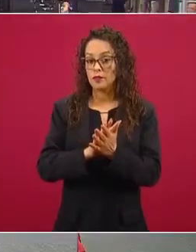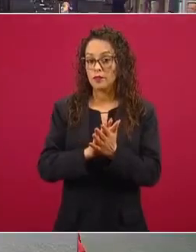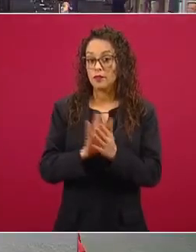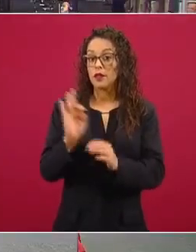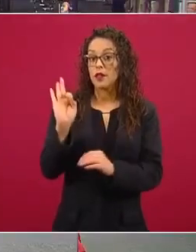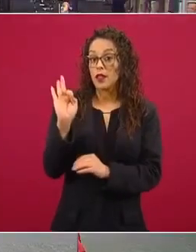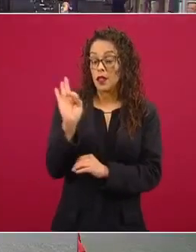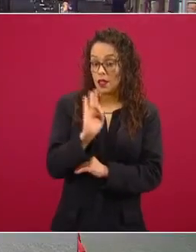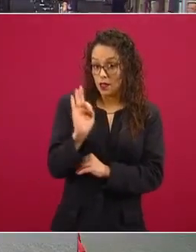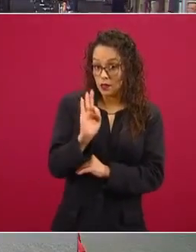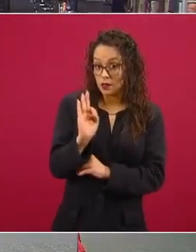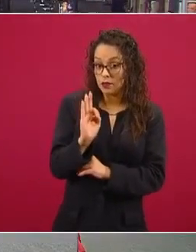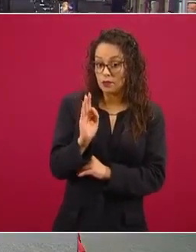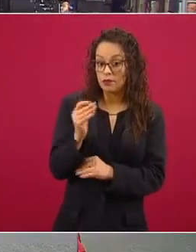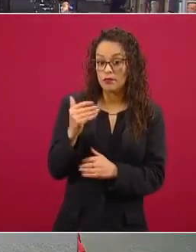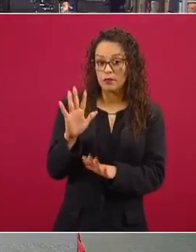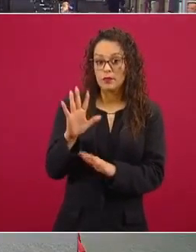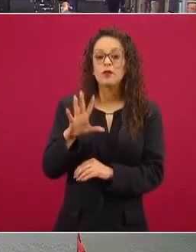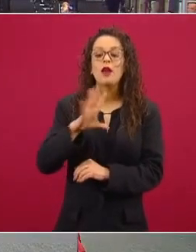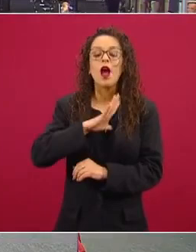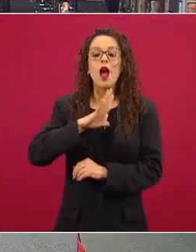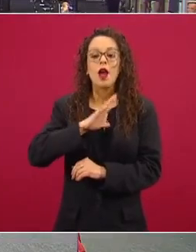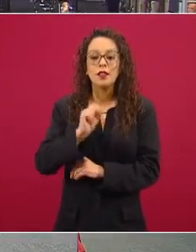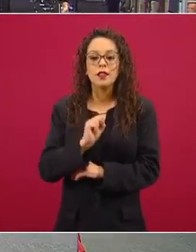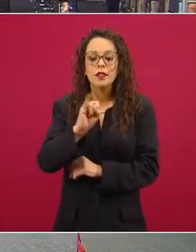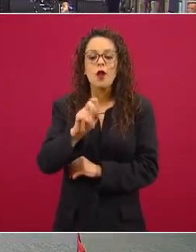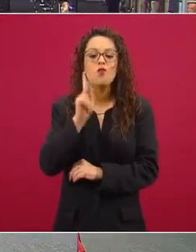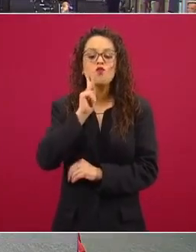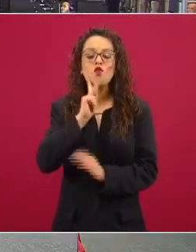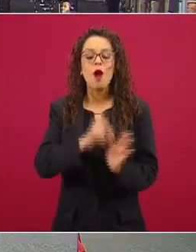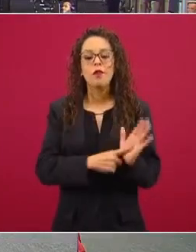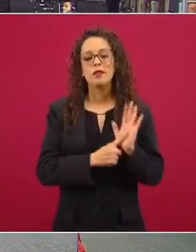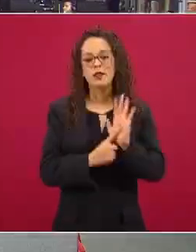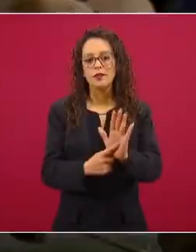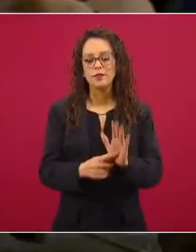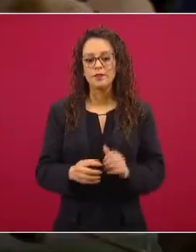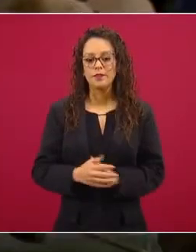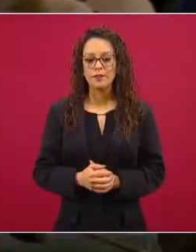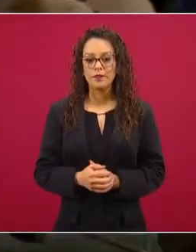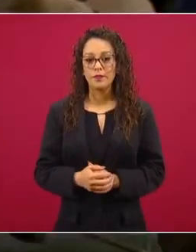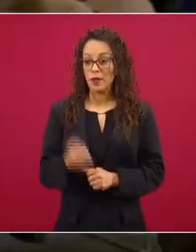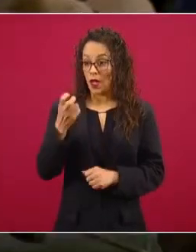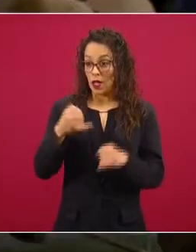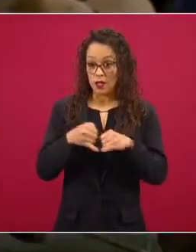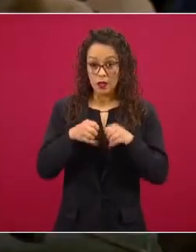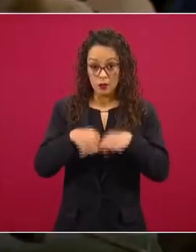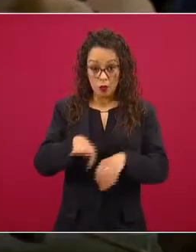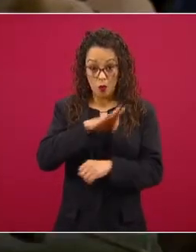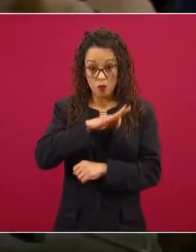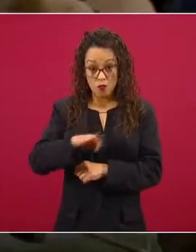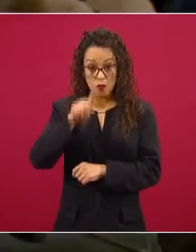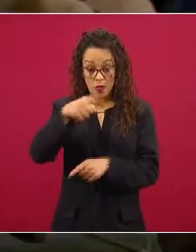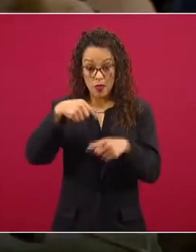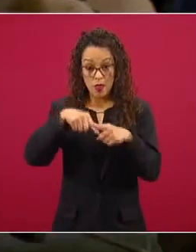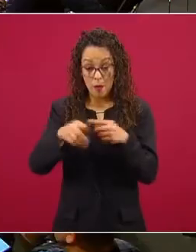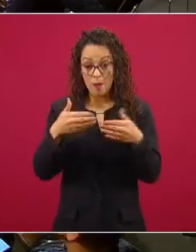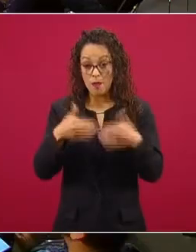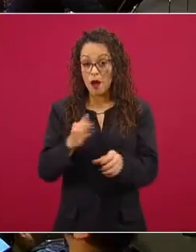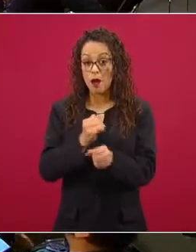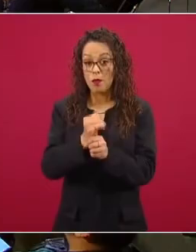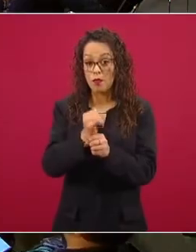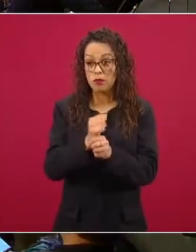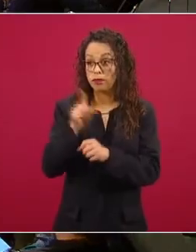que se tengan las pruebas. ¿Con esta información se abriría una investigación de la Fiscalía General? Sí, hasta